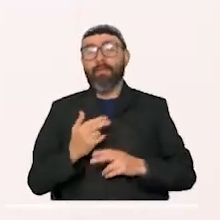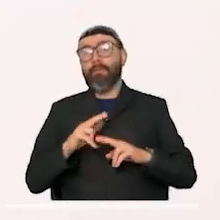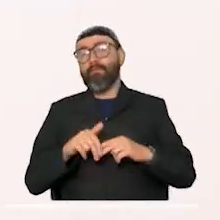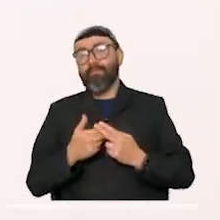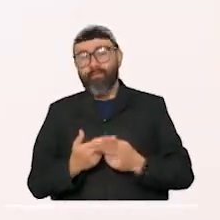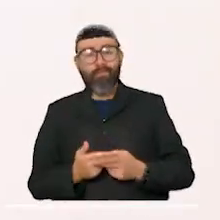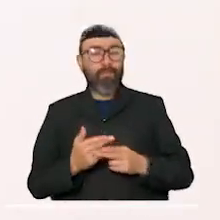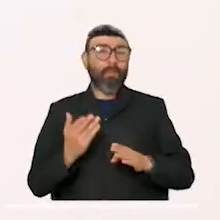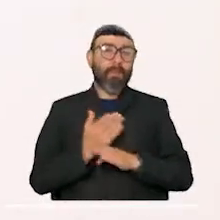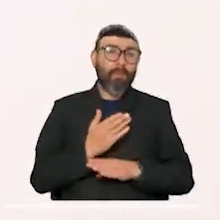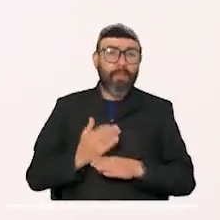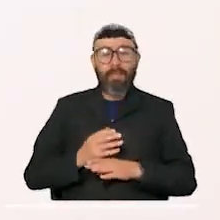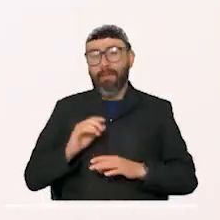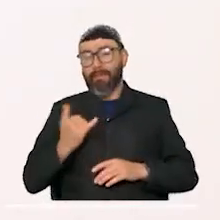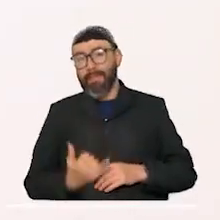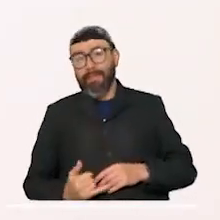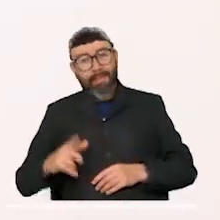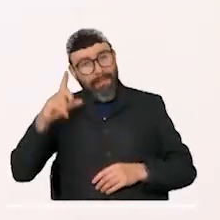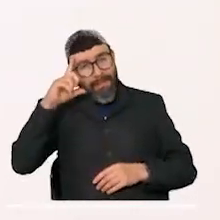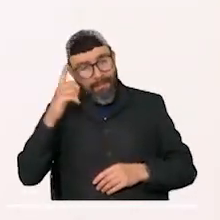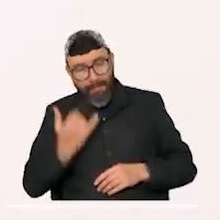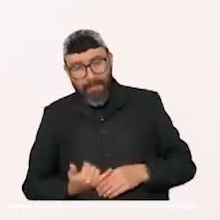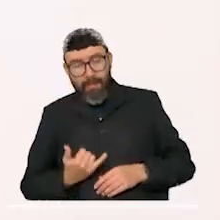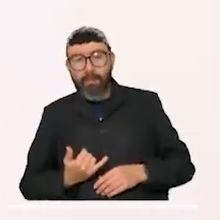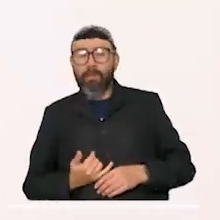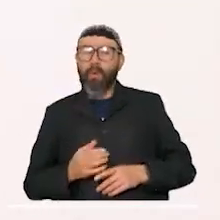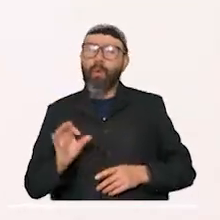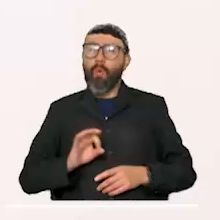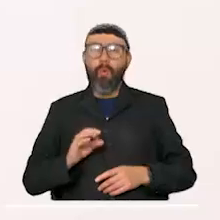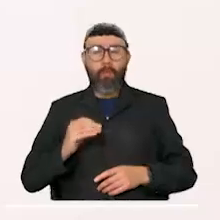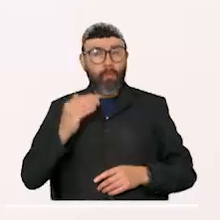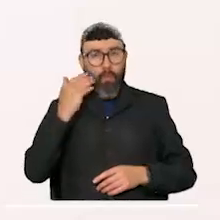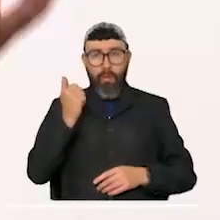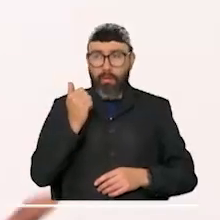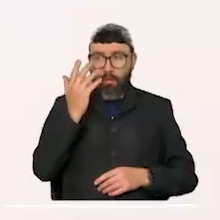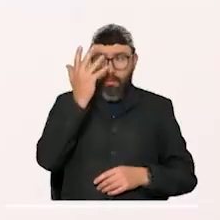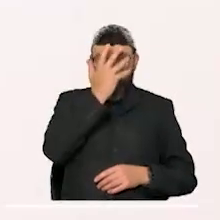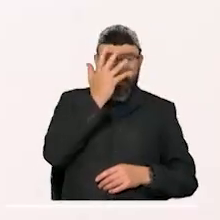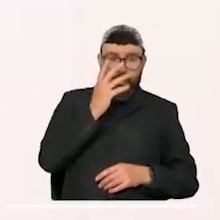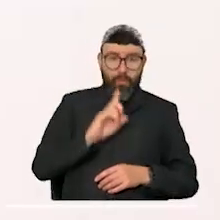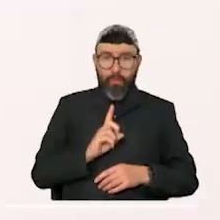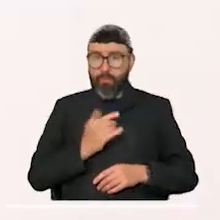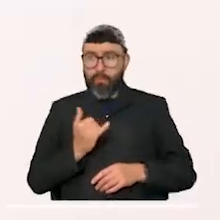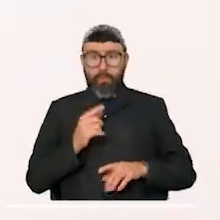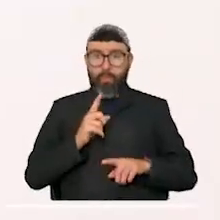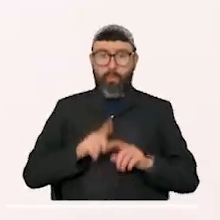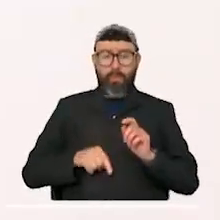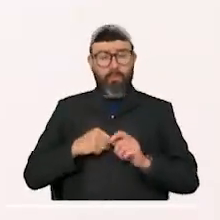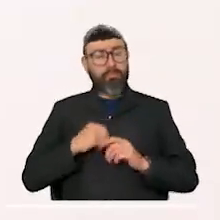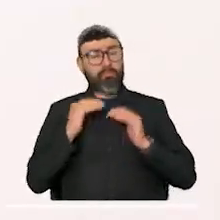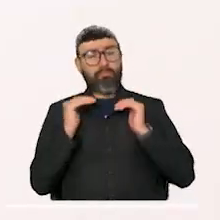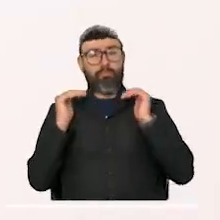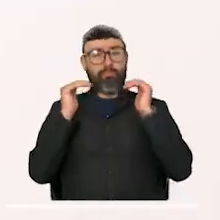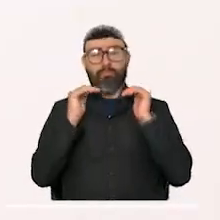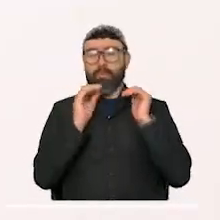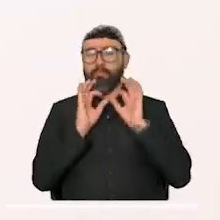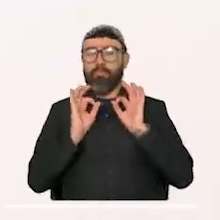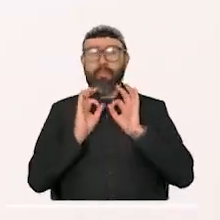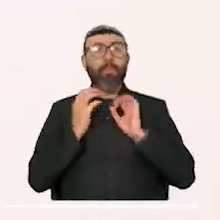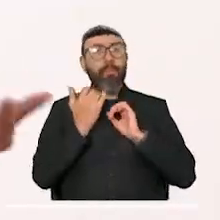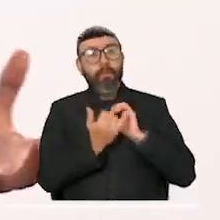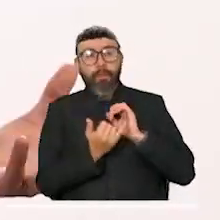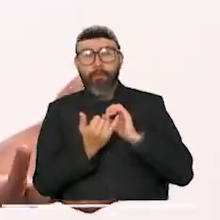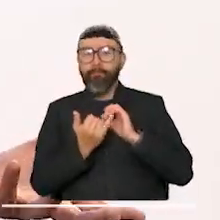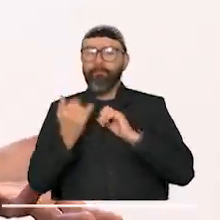también Estas mujeres que tienen muchos tabús por la sociedad por la forma en la que fueron criadas